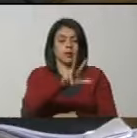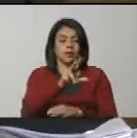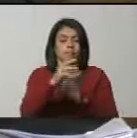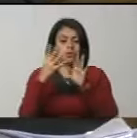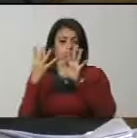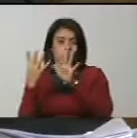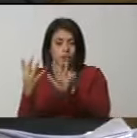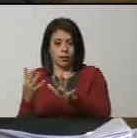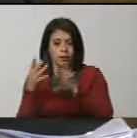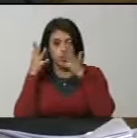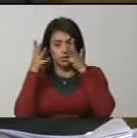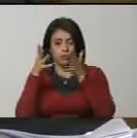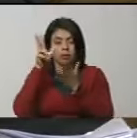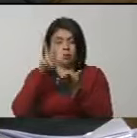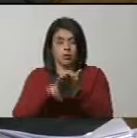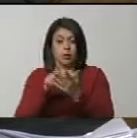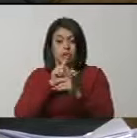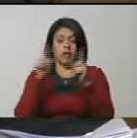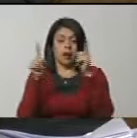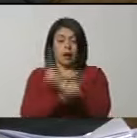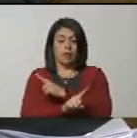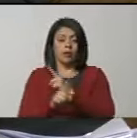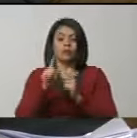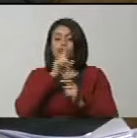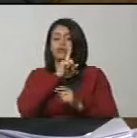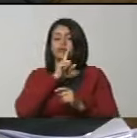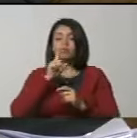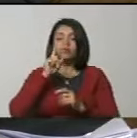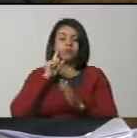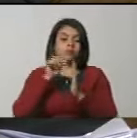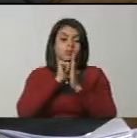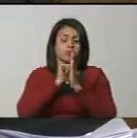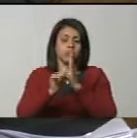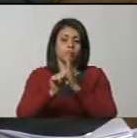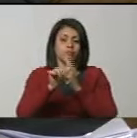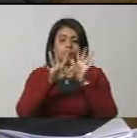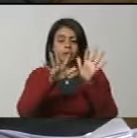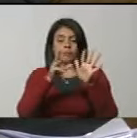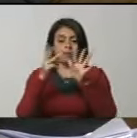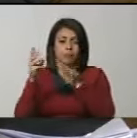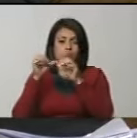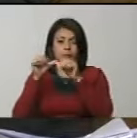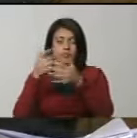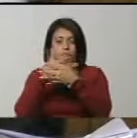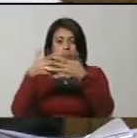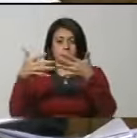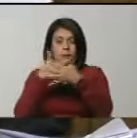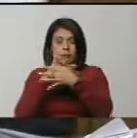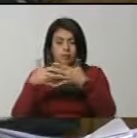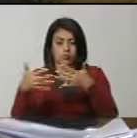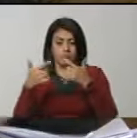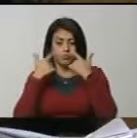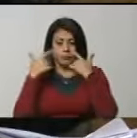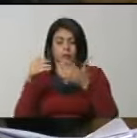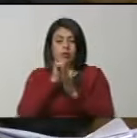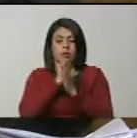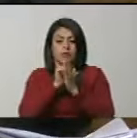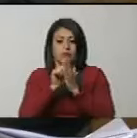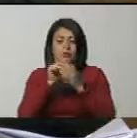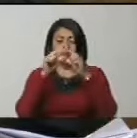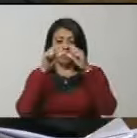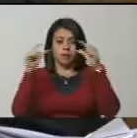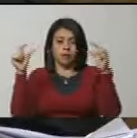Trigésimo noveno. Se sugiere aprobar con modificación la denominación del epígrafe del artículo 18, quedando redactado en los siguientes términos.